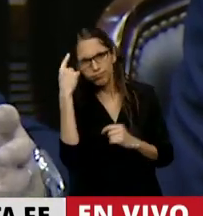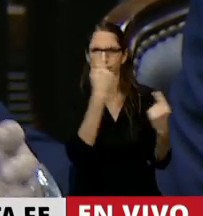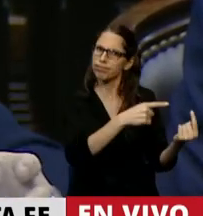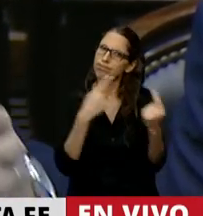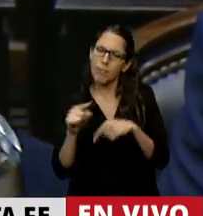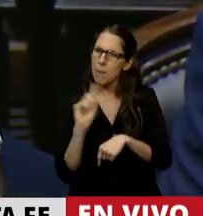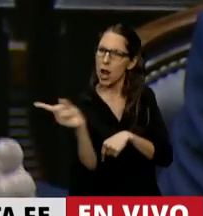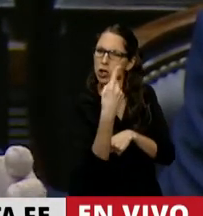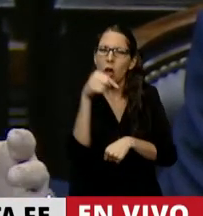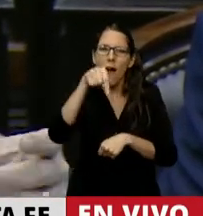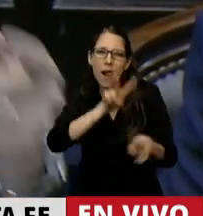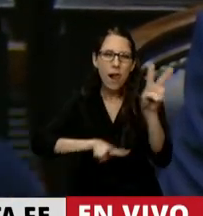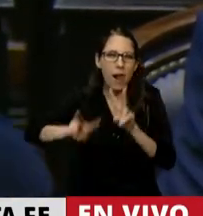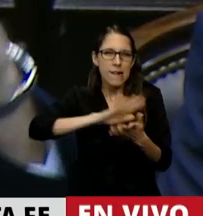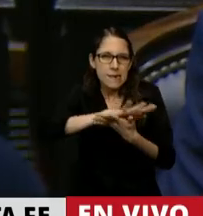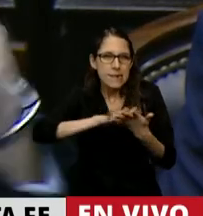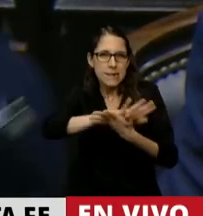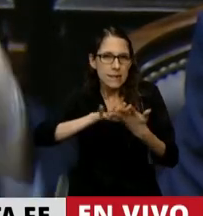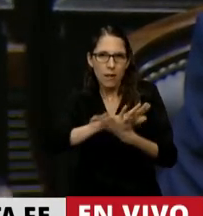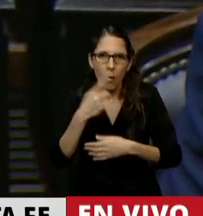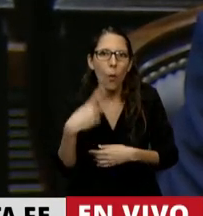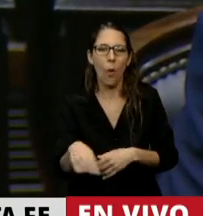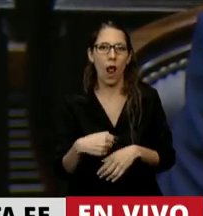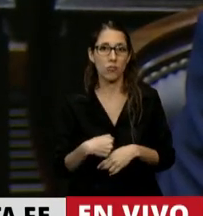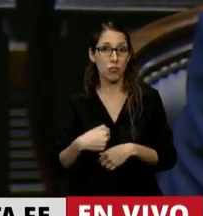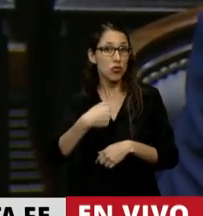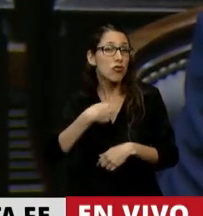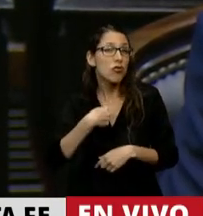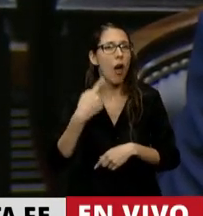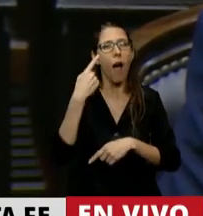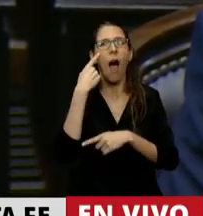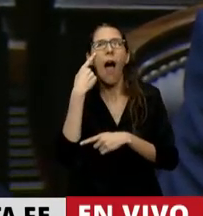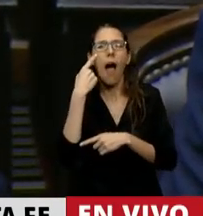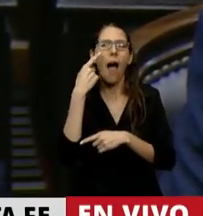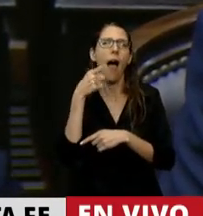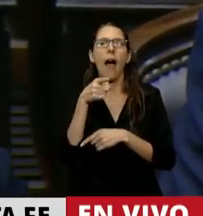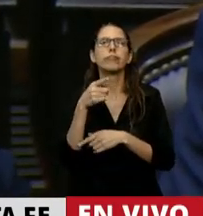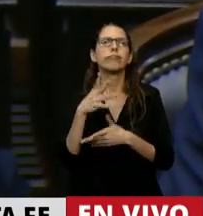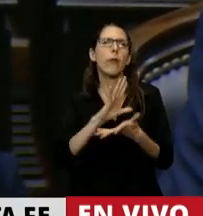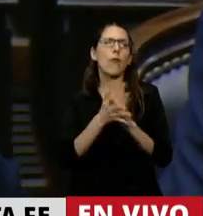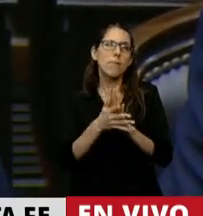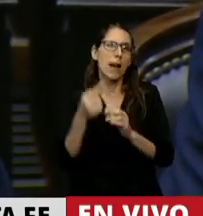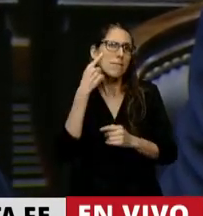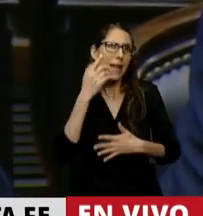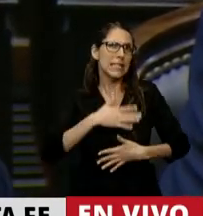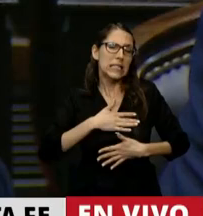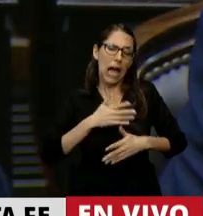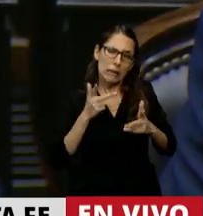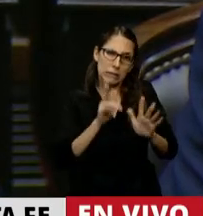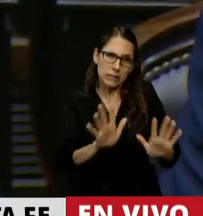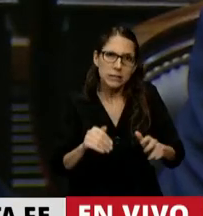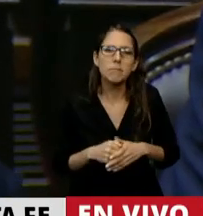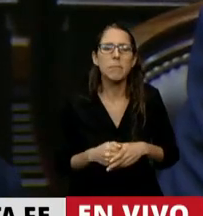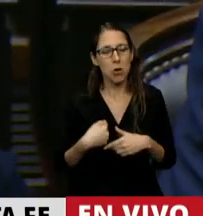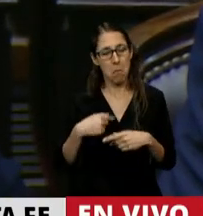de buena fe resolverla. Yo no voy a arriar las banderas de la utopía, de la dignidad humana que defiendo. Me sorprende que